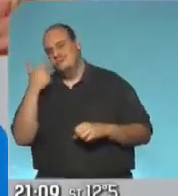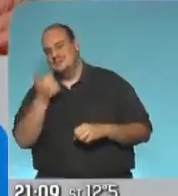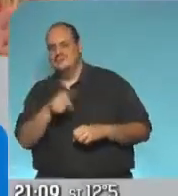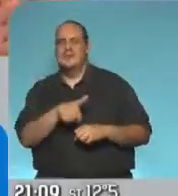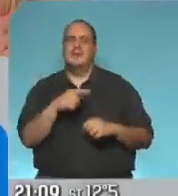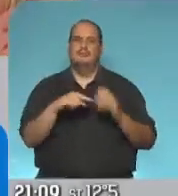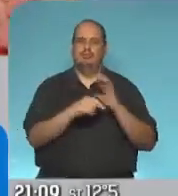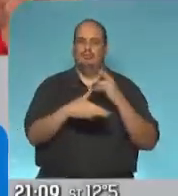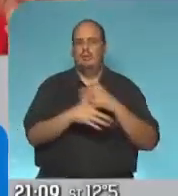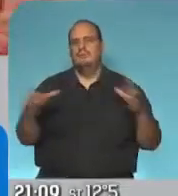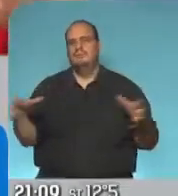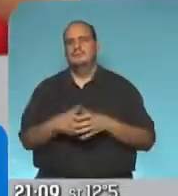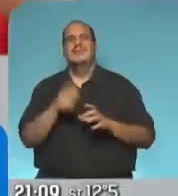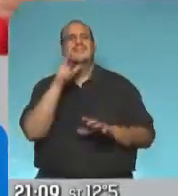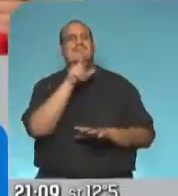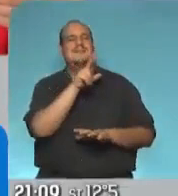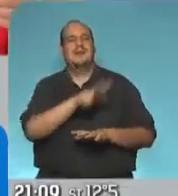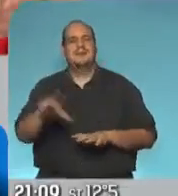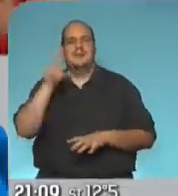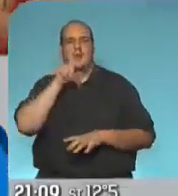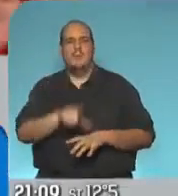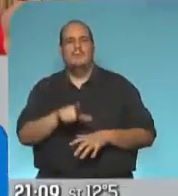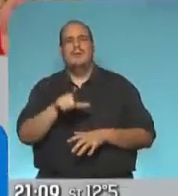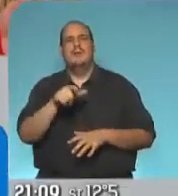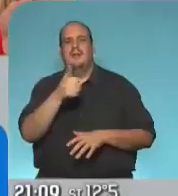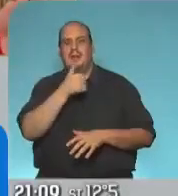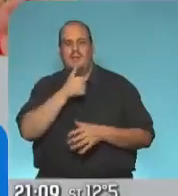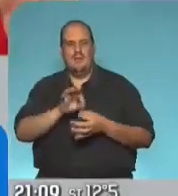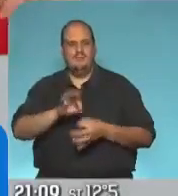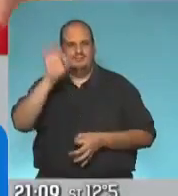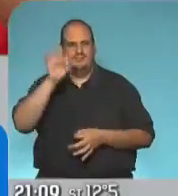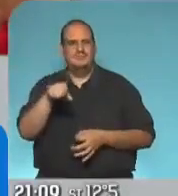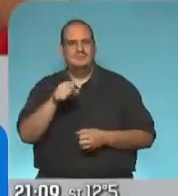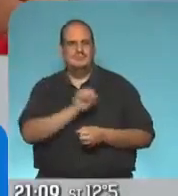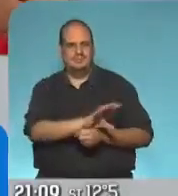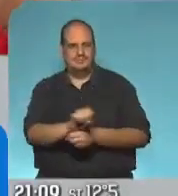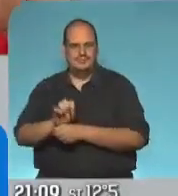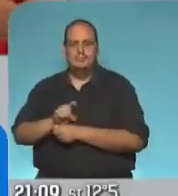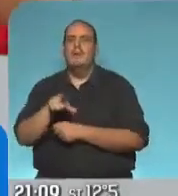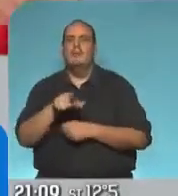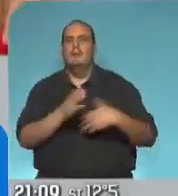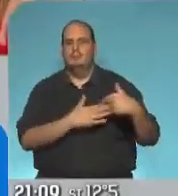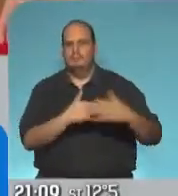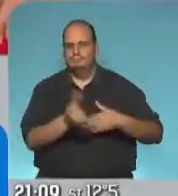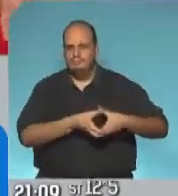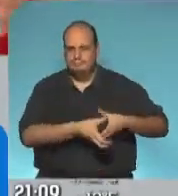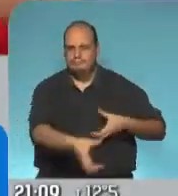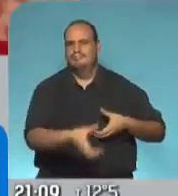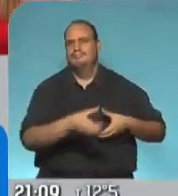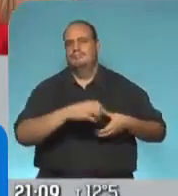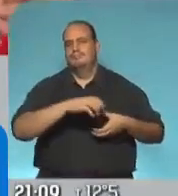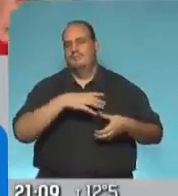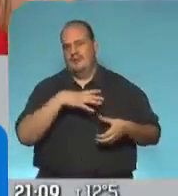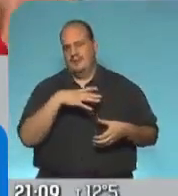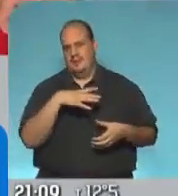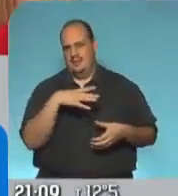repartiendo 300.000 litros de agua por día, un operativo en conjunto, pero por supuesto lo que falta es las obras estructurales. Esto no se resuelve así. Dicen,